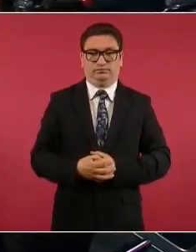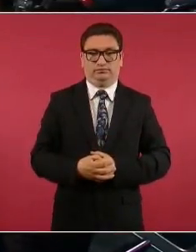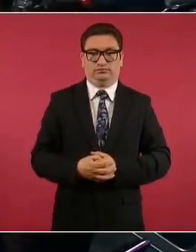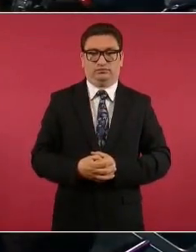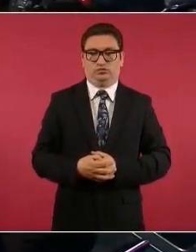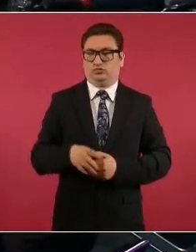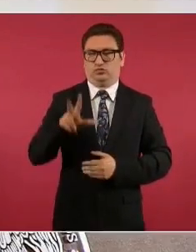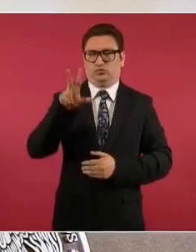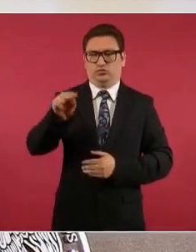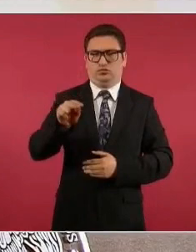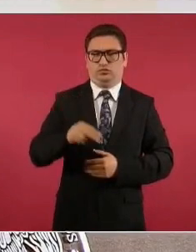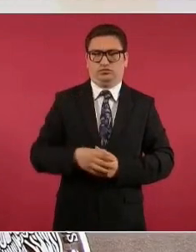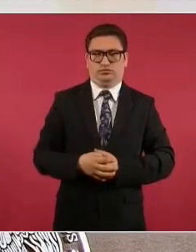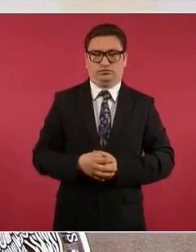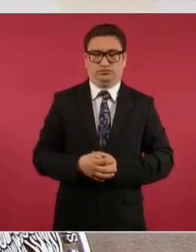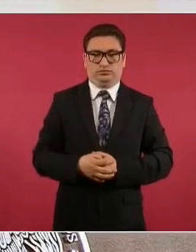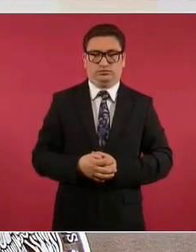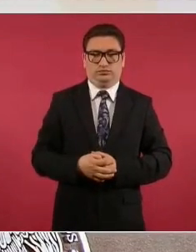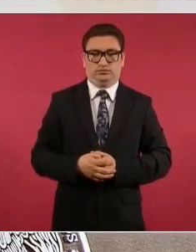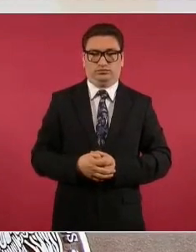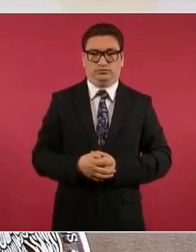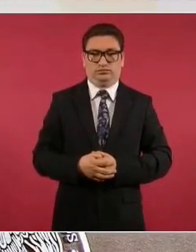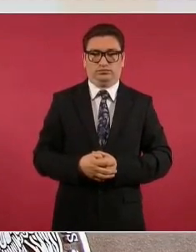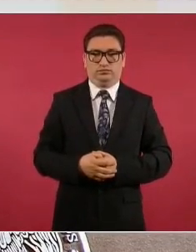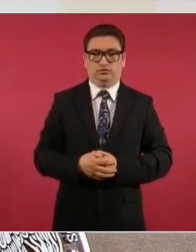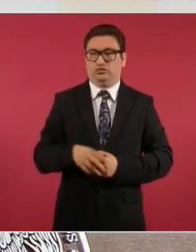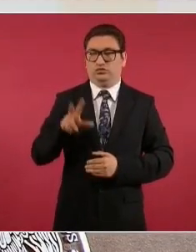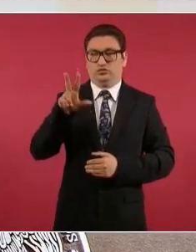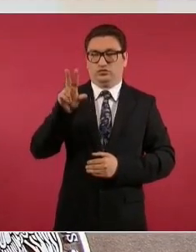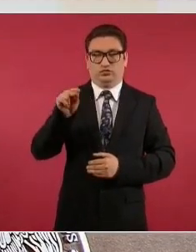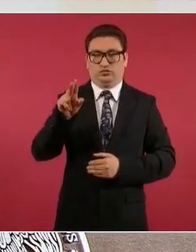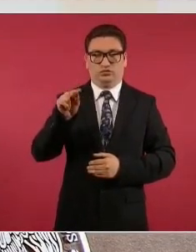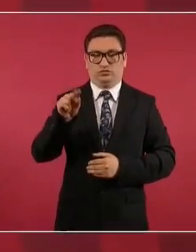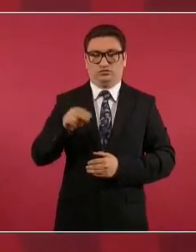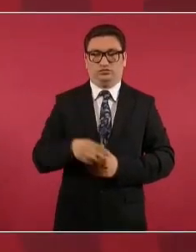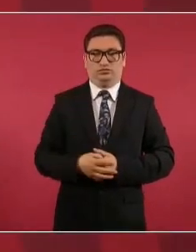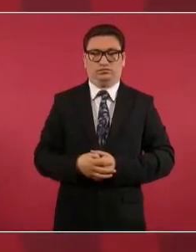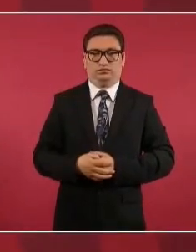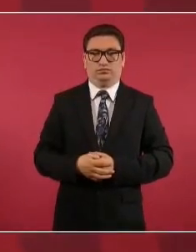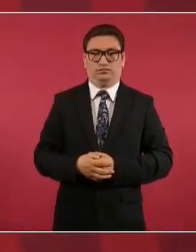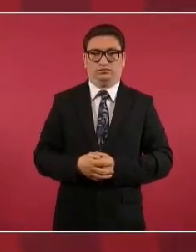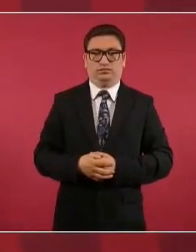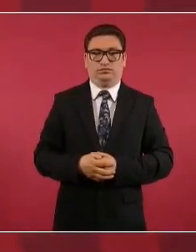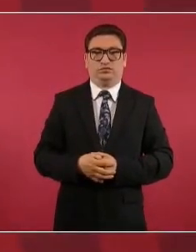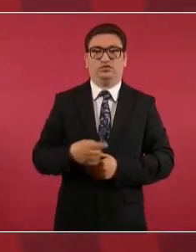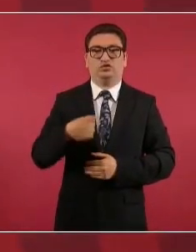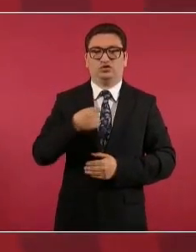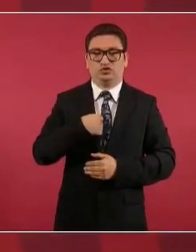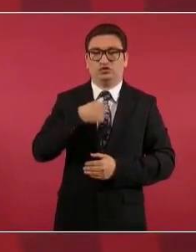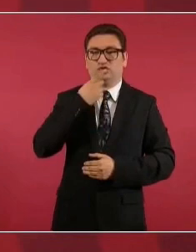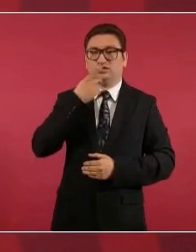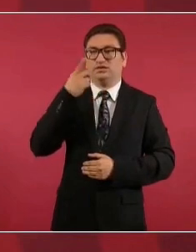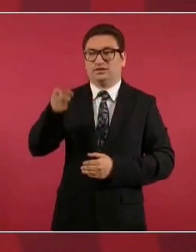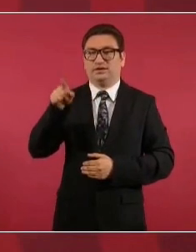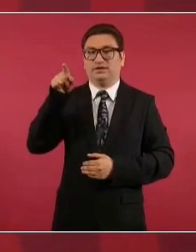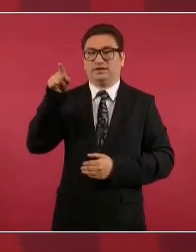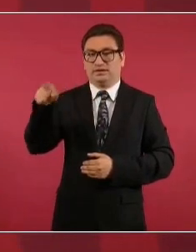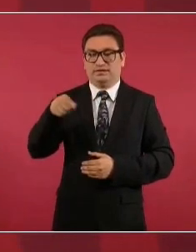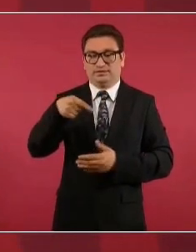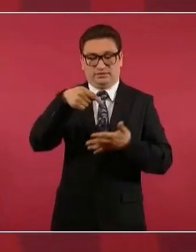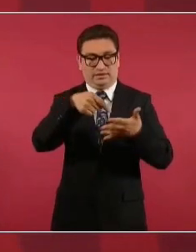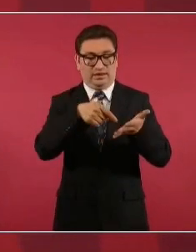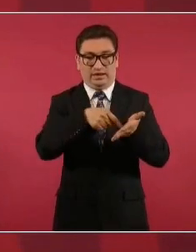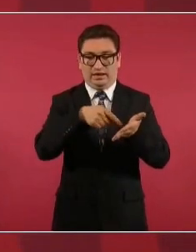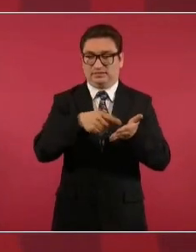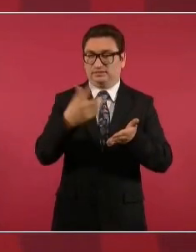No. ¿El desistimiento? No, yo le dije al secretario que los cinco